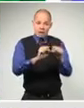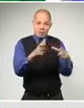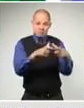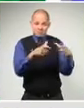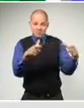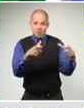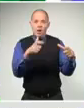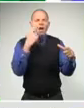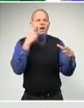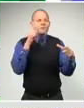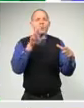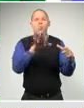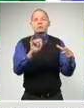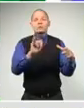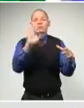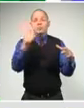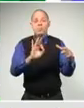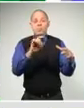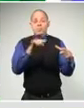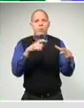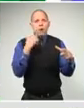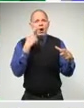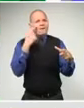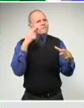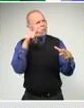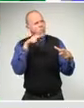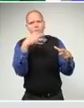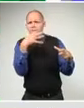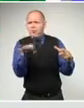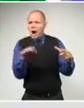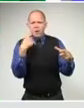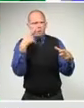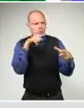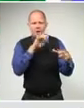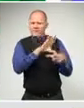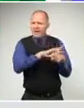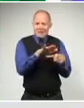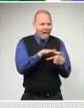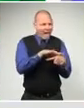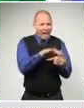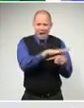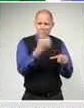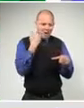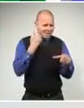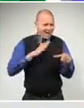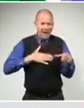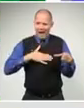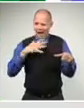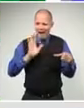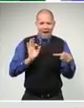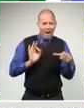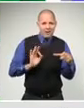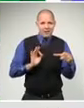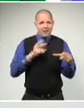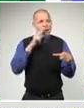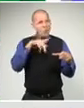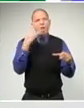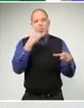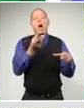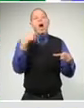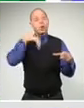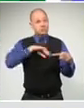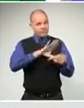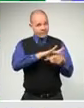esta enfermedad que la hace muy riesgosa porque no se puede detectar a no ser que se haga el